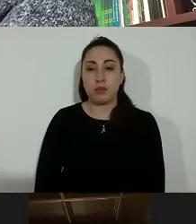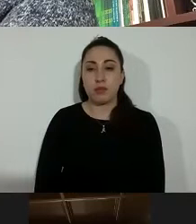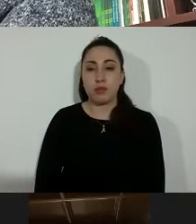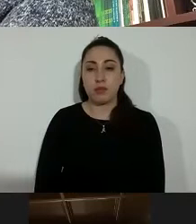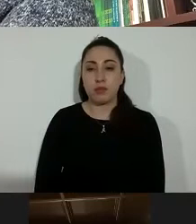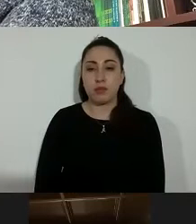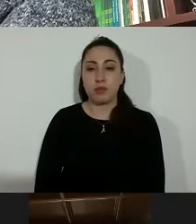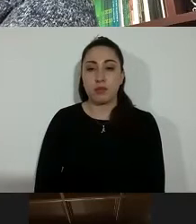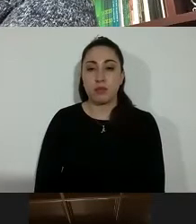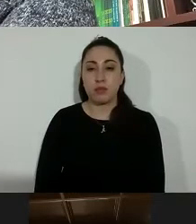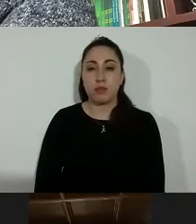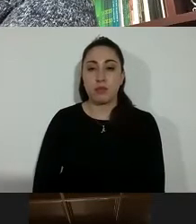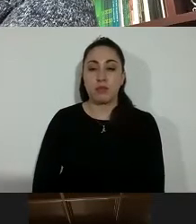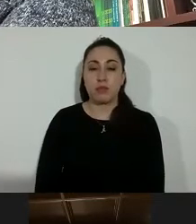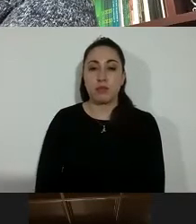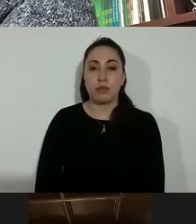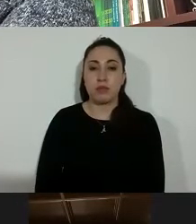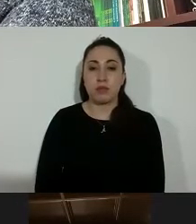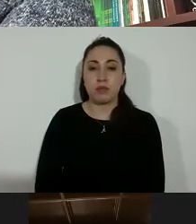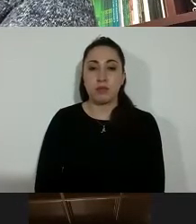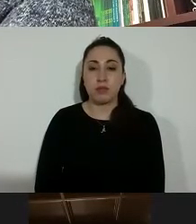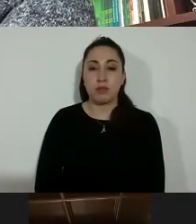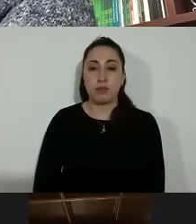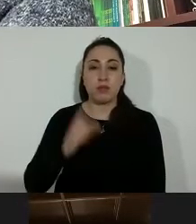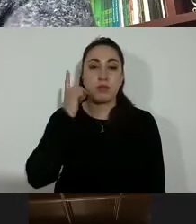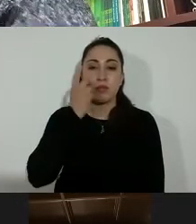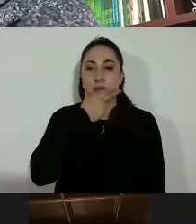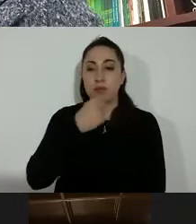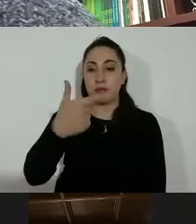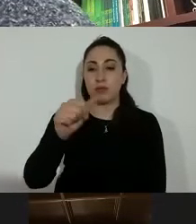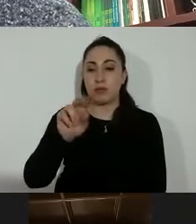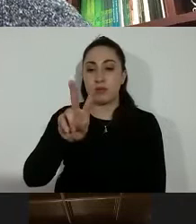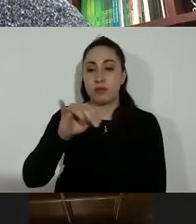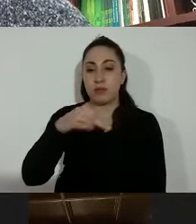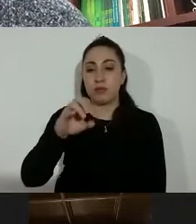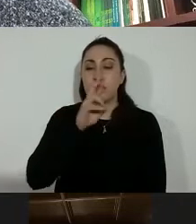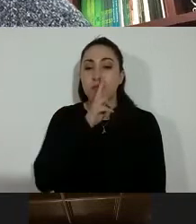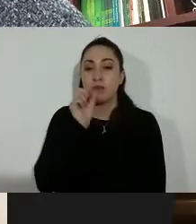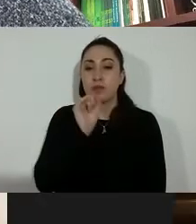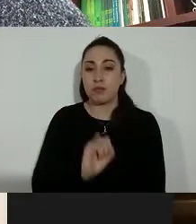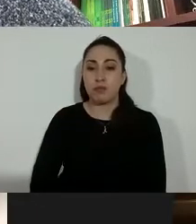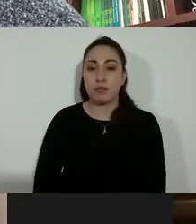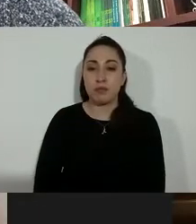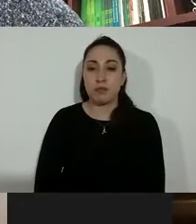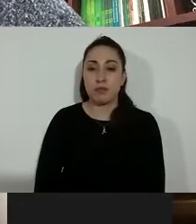Ahora Jorge Gaviño Ambriz. la palabra Gaviño, sí. al diputado. Gracias, diputado.